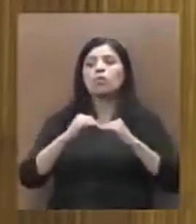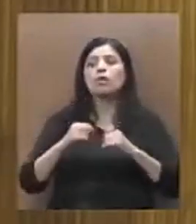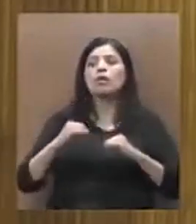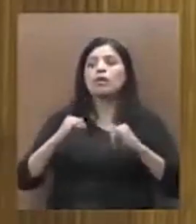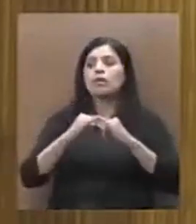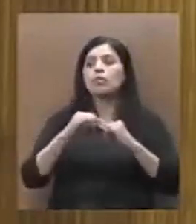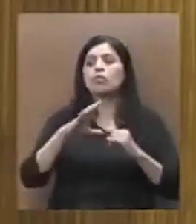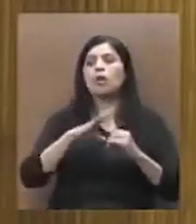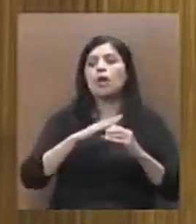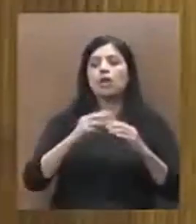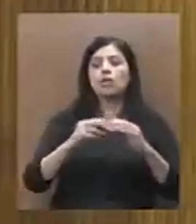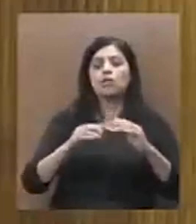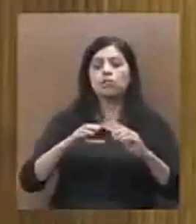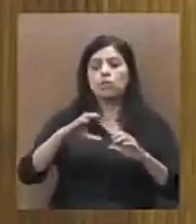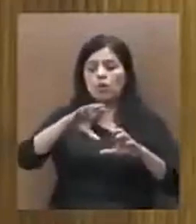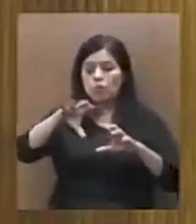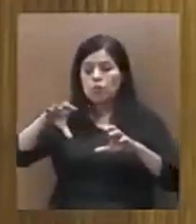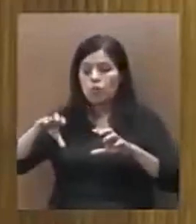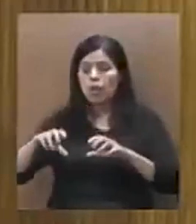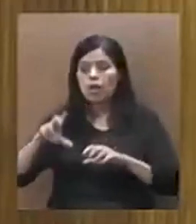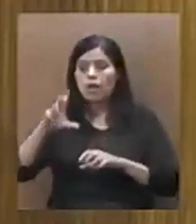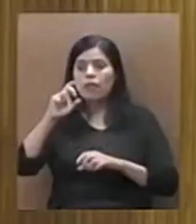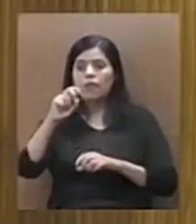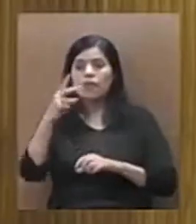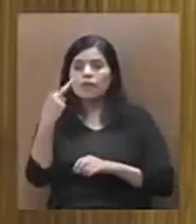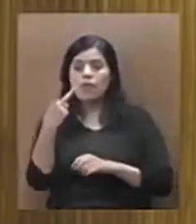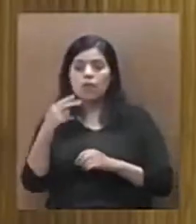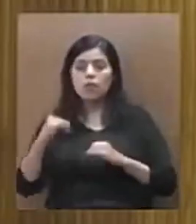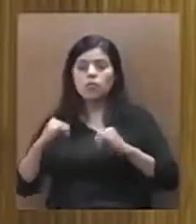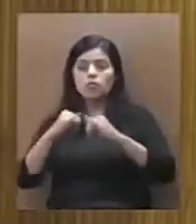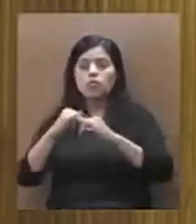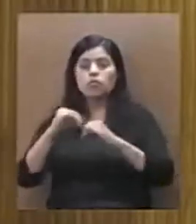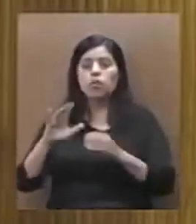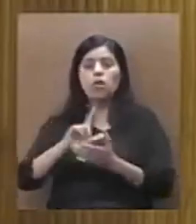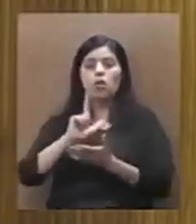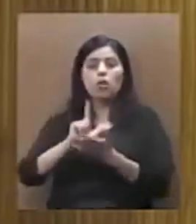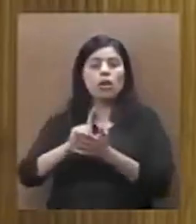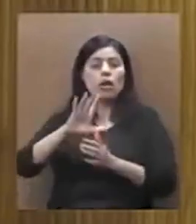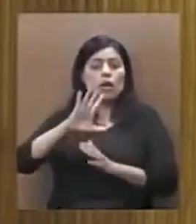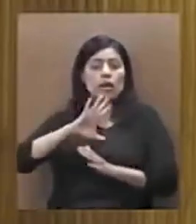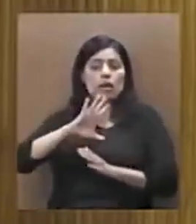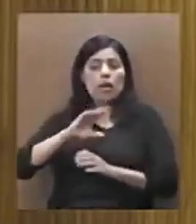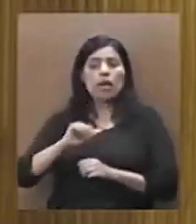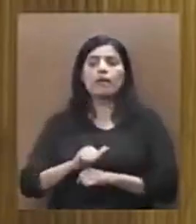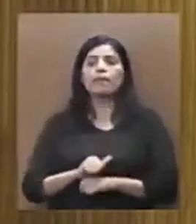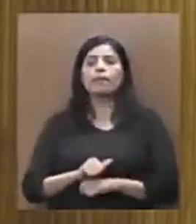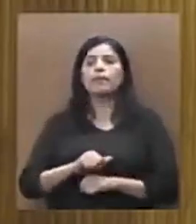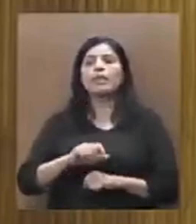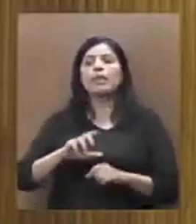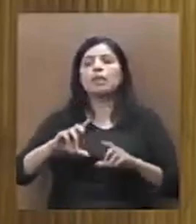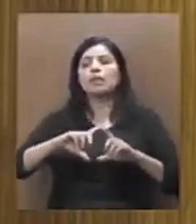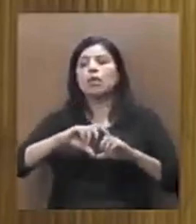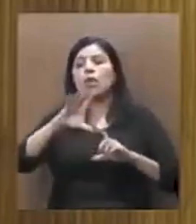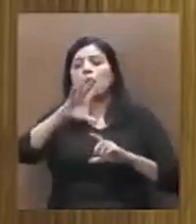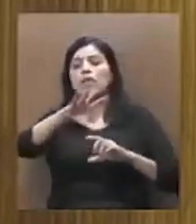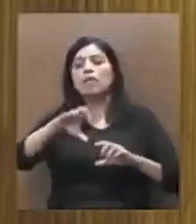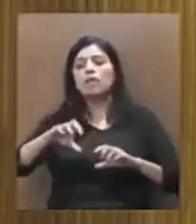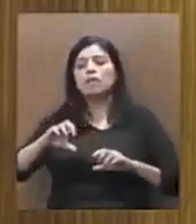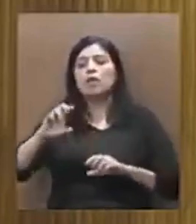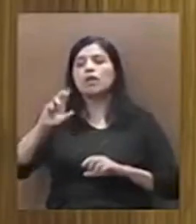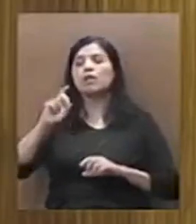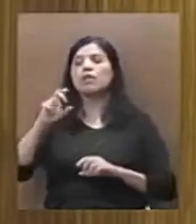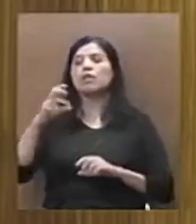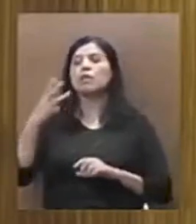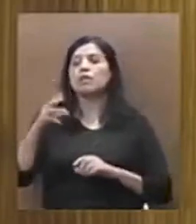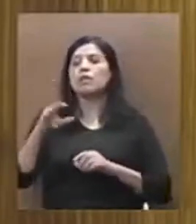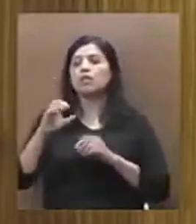contará en su estructura a nivel local con treinta y dos órganos locales que ya existen y a nivel distrital con hasta trescientas oficinas auxiliares y esta